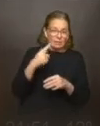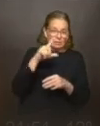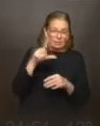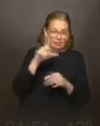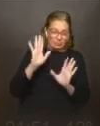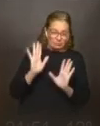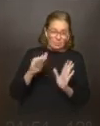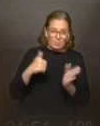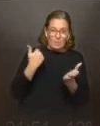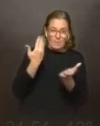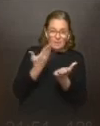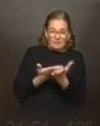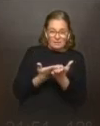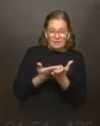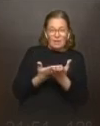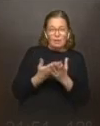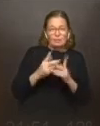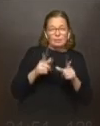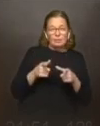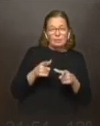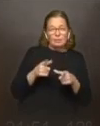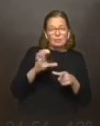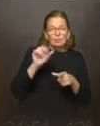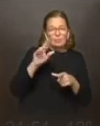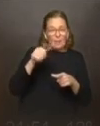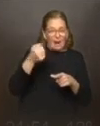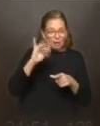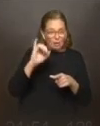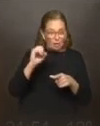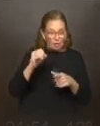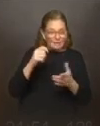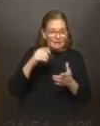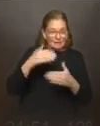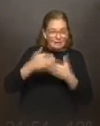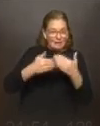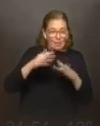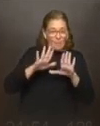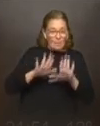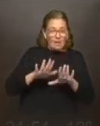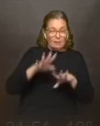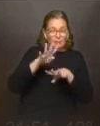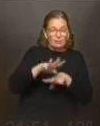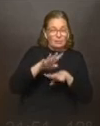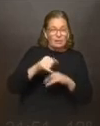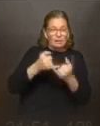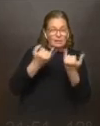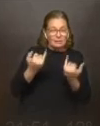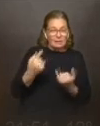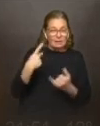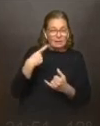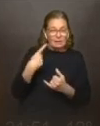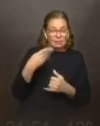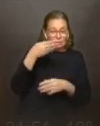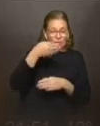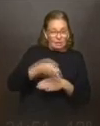Nosotros hemos planteado que en el caso de que el sumario continúe, realizaremos un paro y una movilización el día que al director le toque